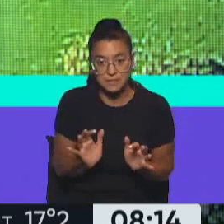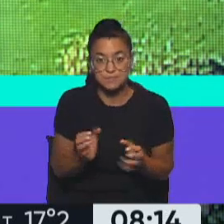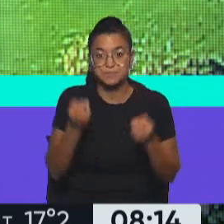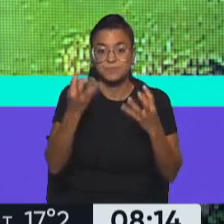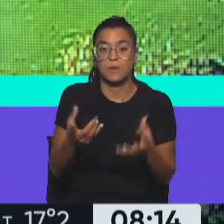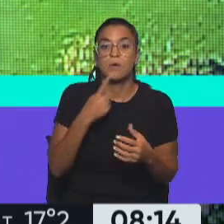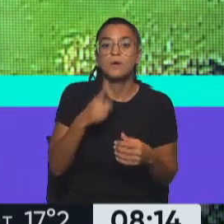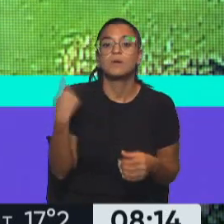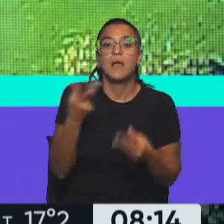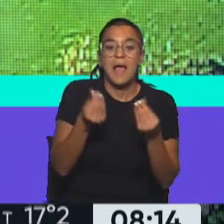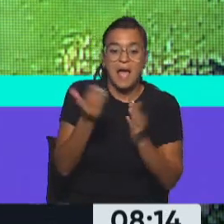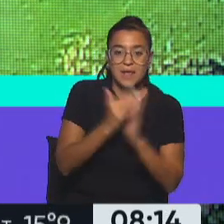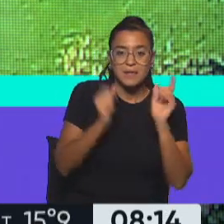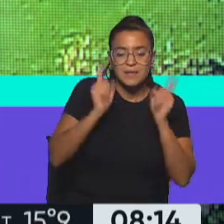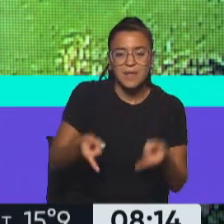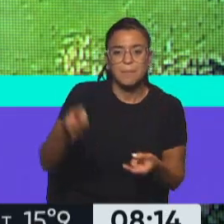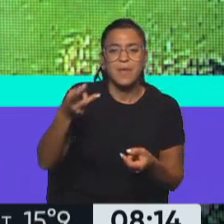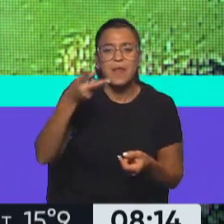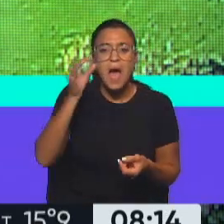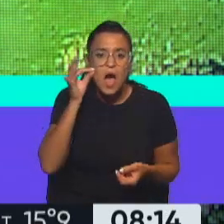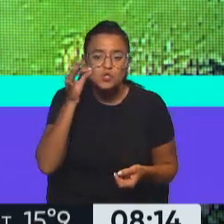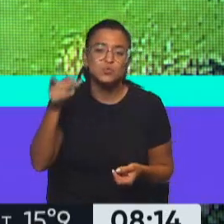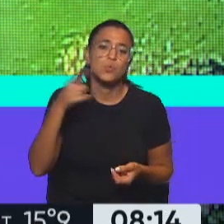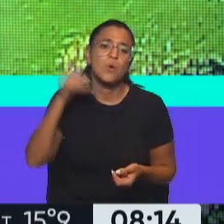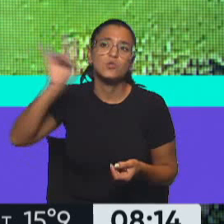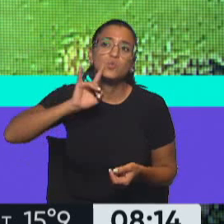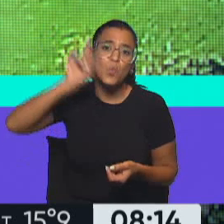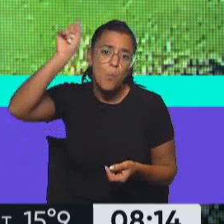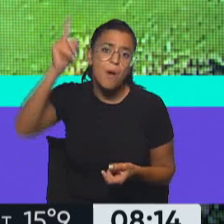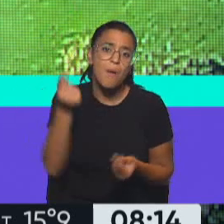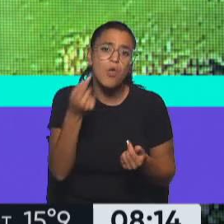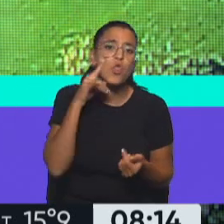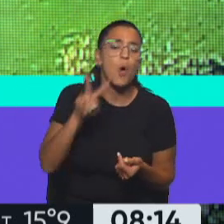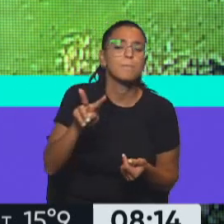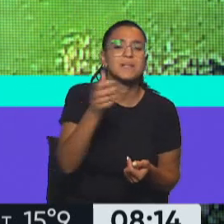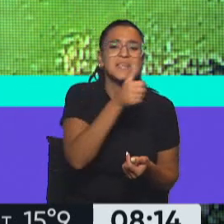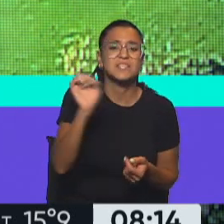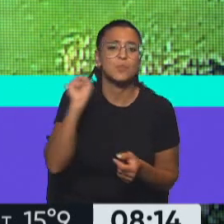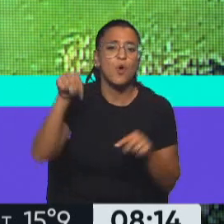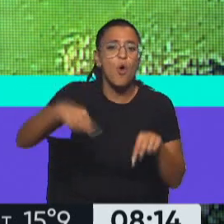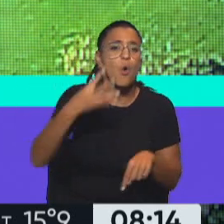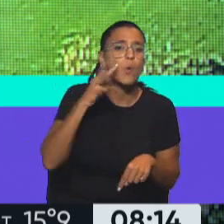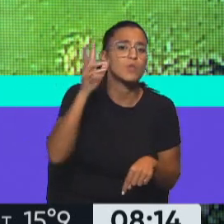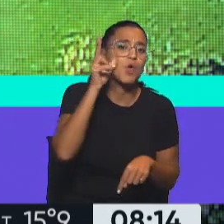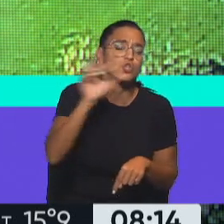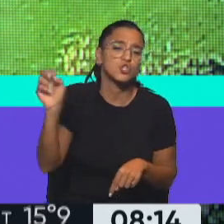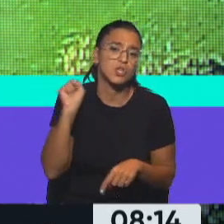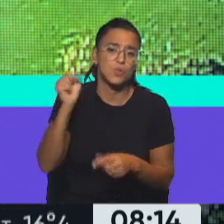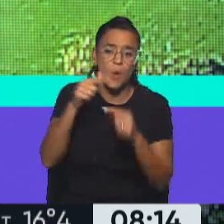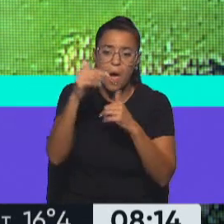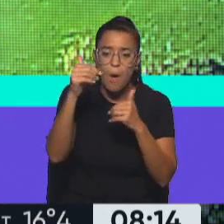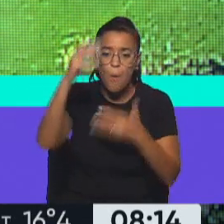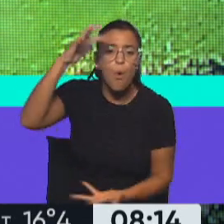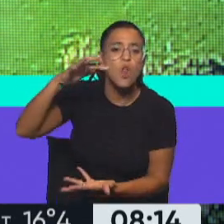porque estamos hablando de la harina, pero también la azúcar la hacen en Tucumán y valía 2.600 pesos y hoy está a 4.800 pesos una bolsa de